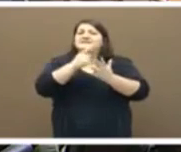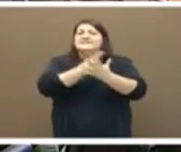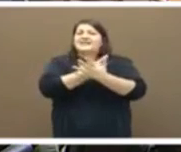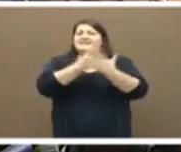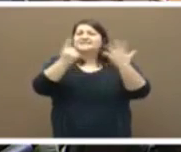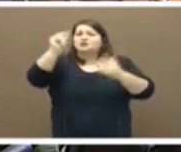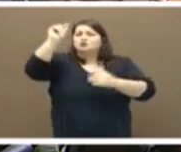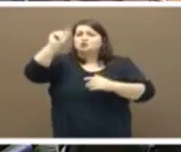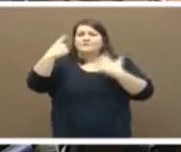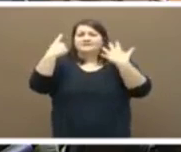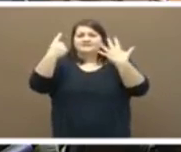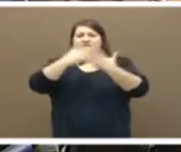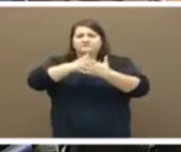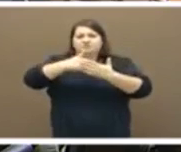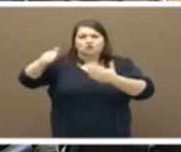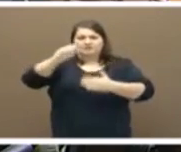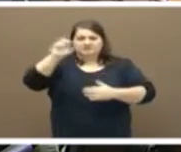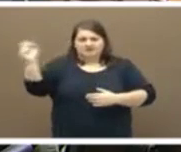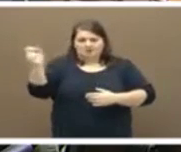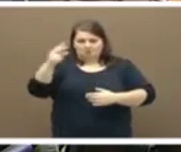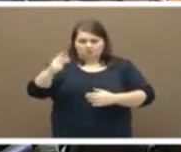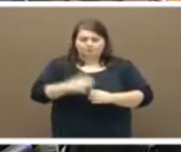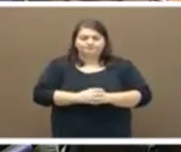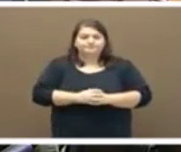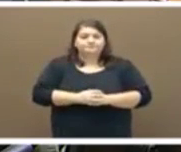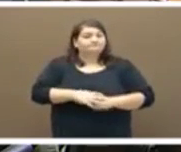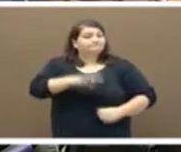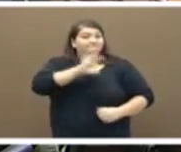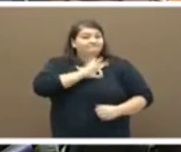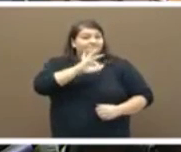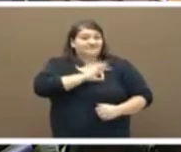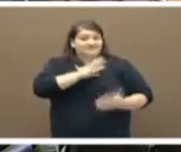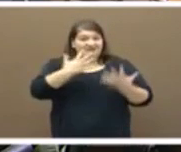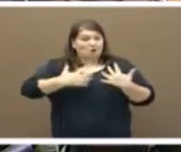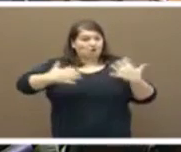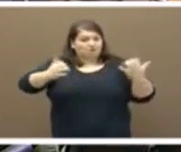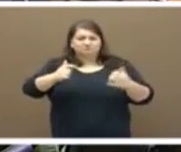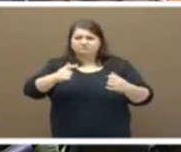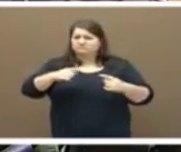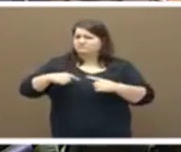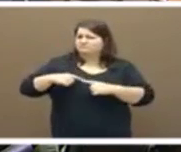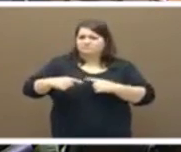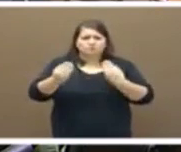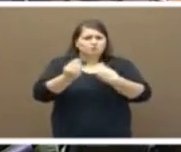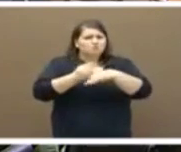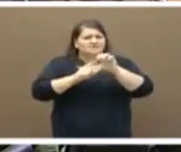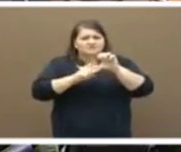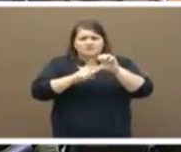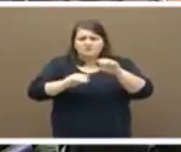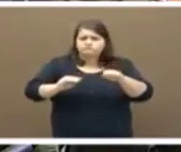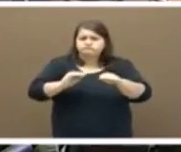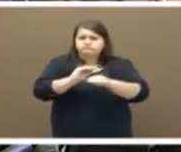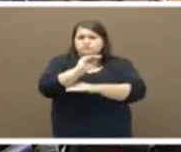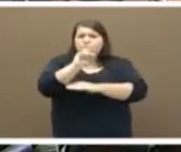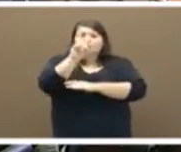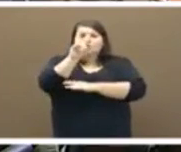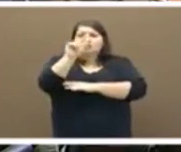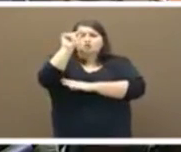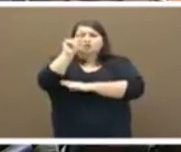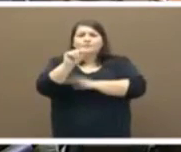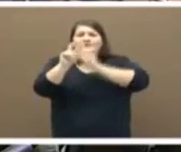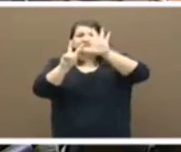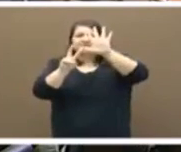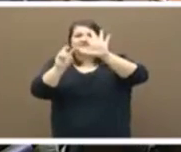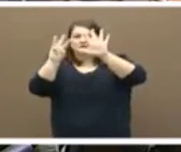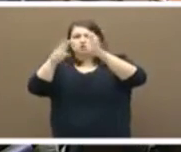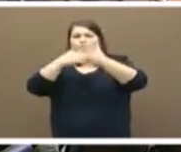1.016,6 millones de euros. Señorías, cada día la Junta de Extremadura invierte